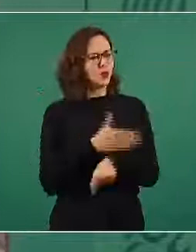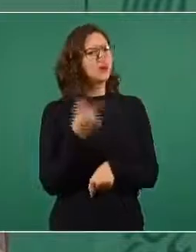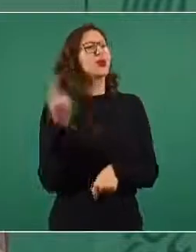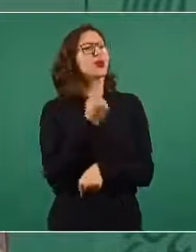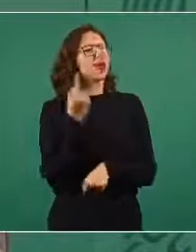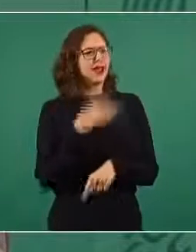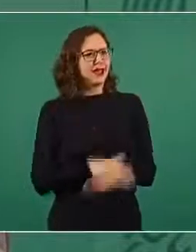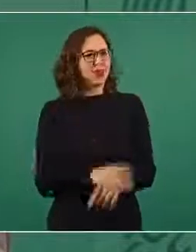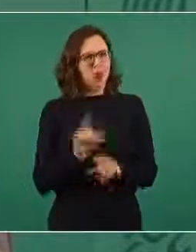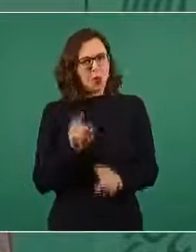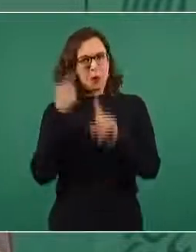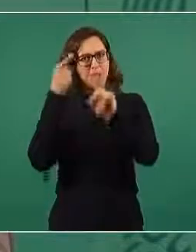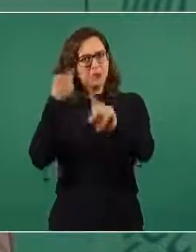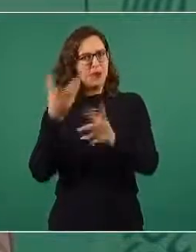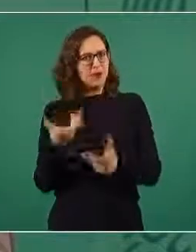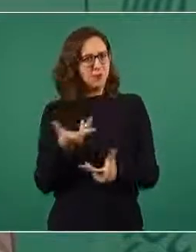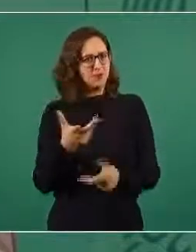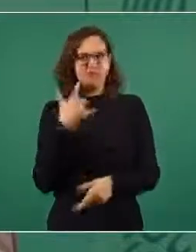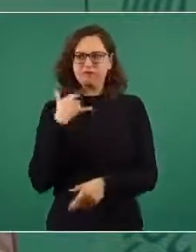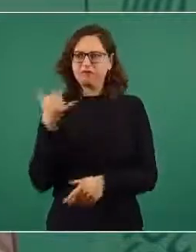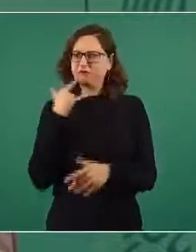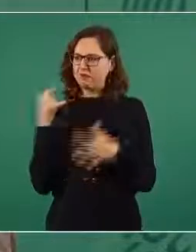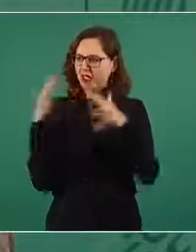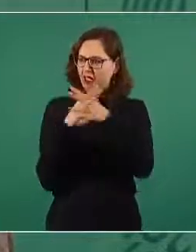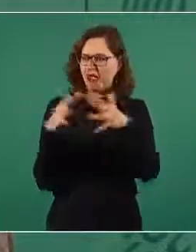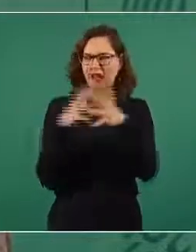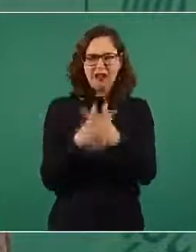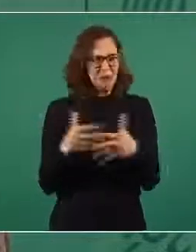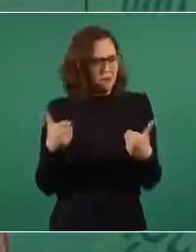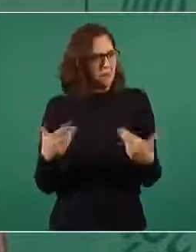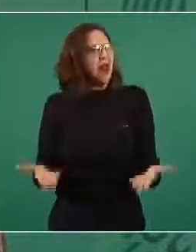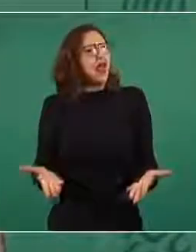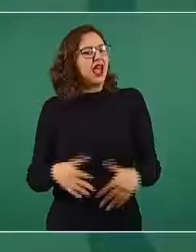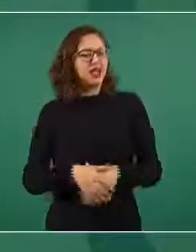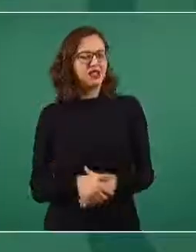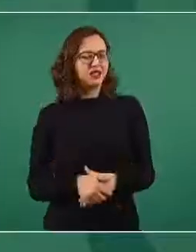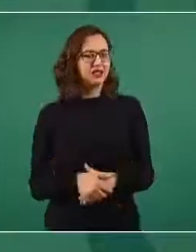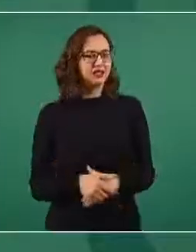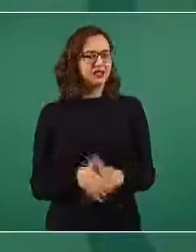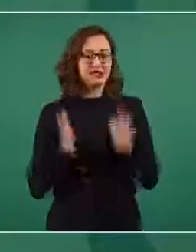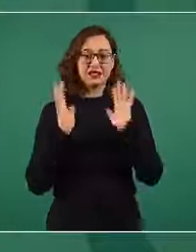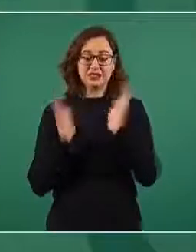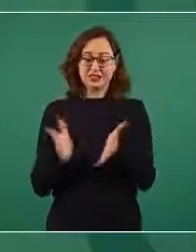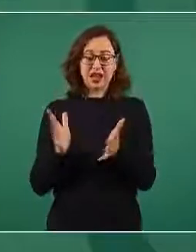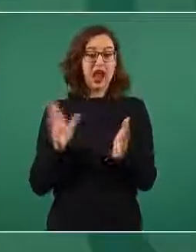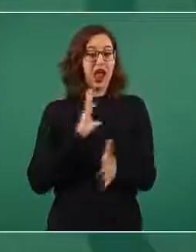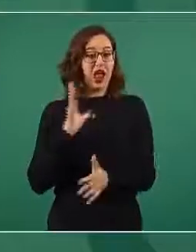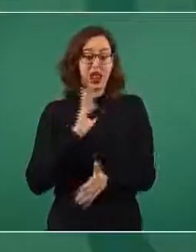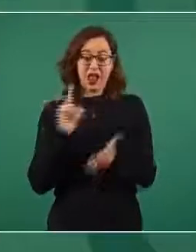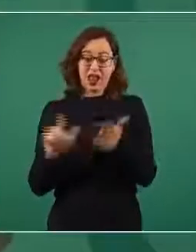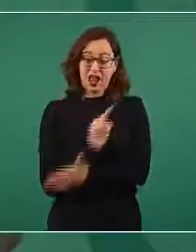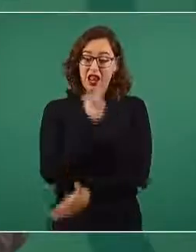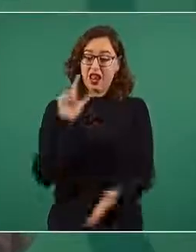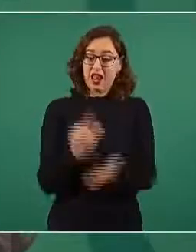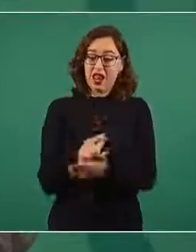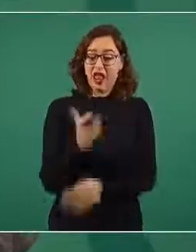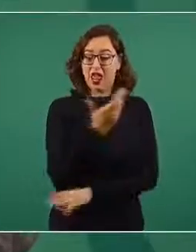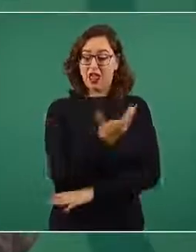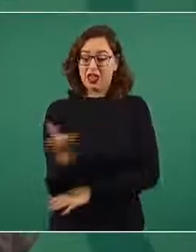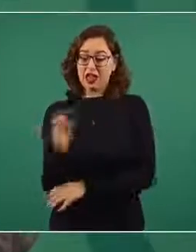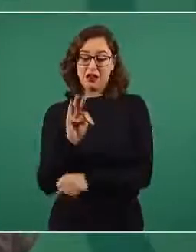¿Para qué se había luchado? Ya se había expedido la ley agraria de enero